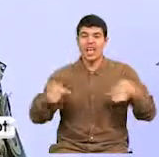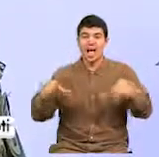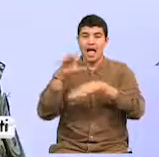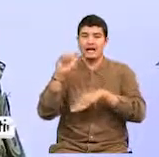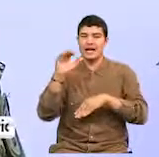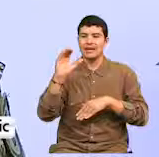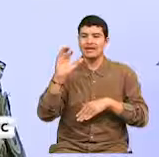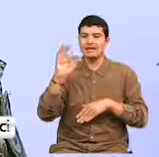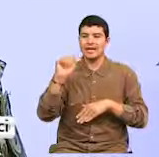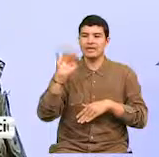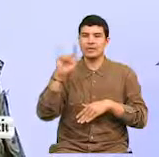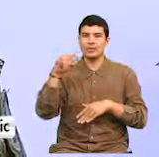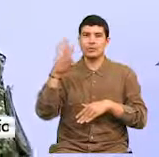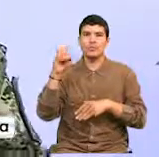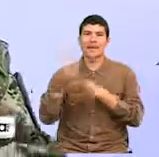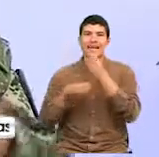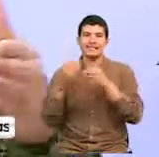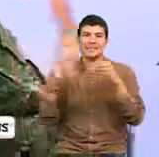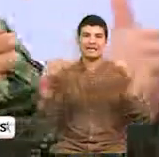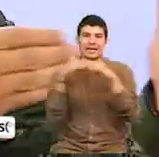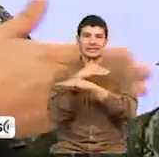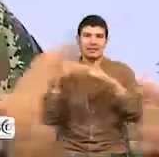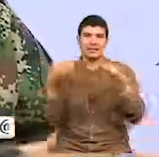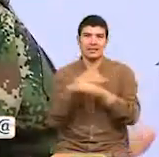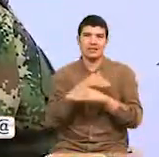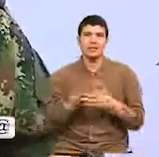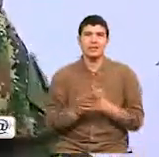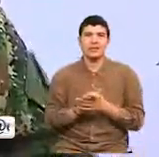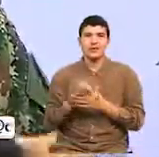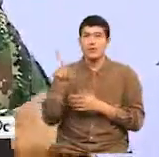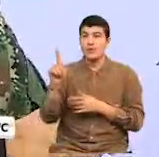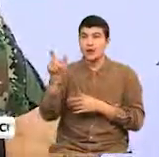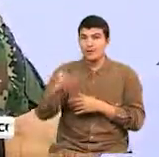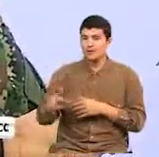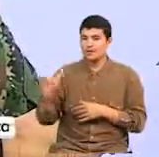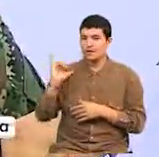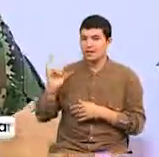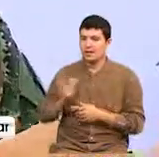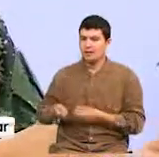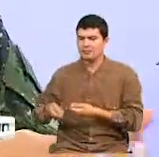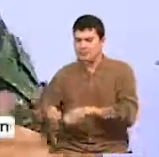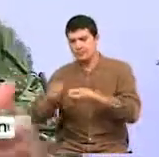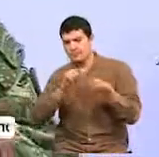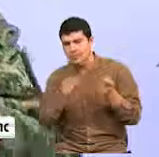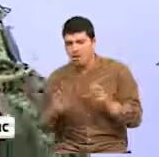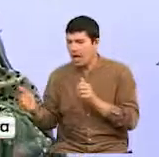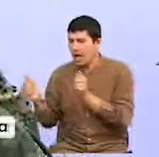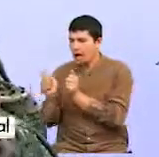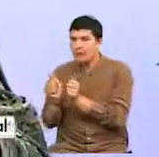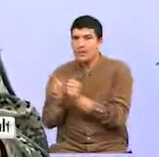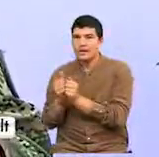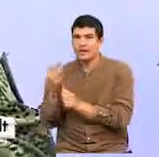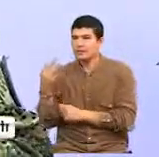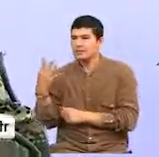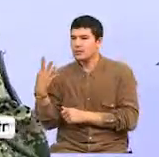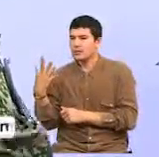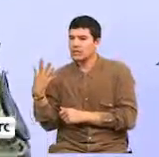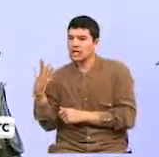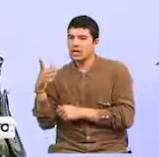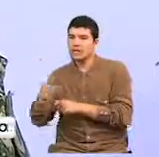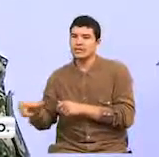hecho carreteras donde un soldado está echando pala y al lado hay 3, 4, 5